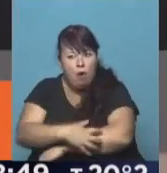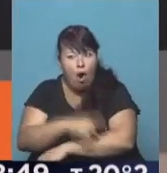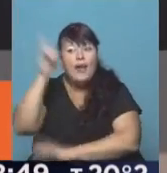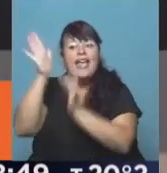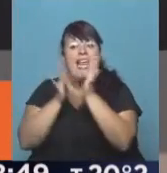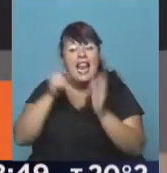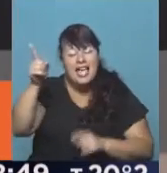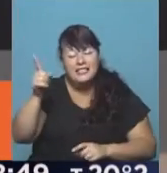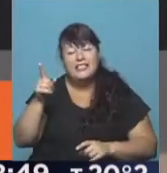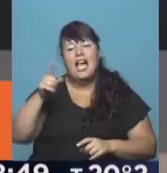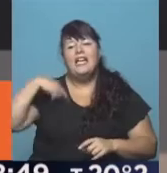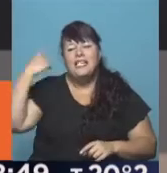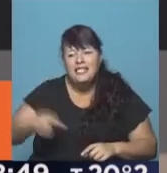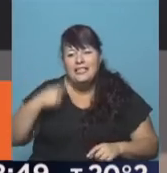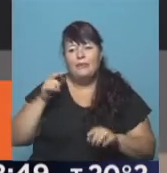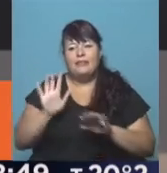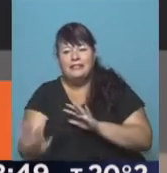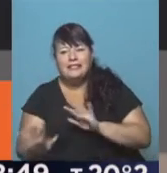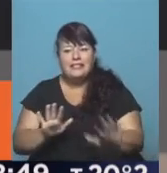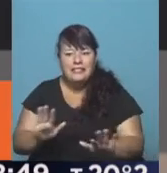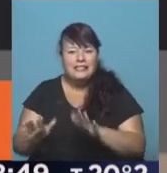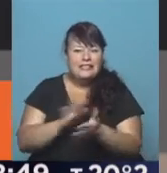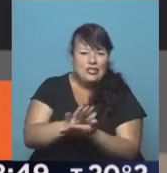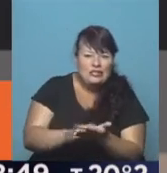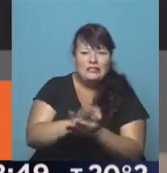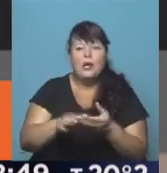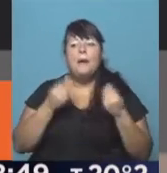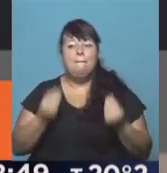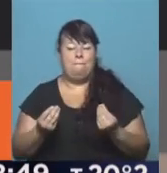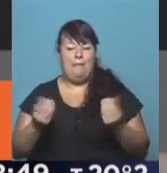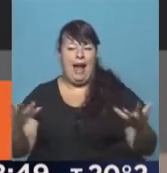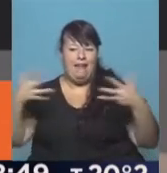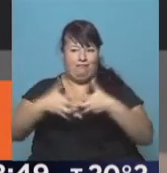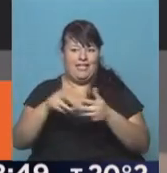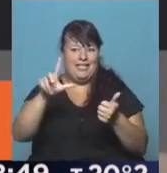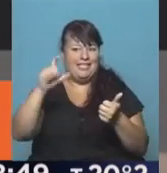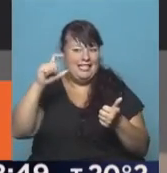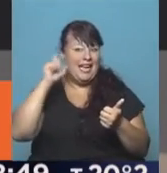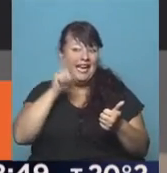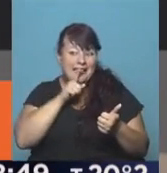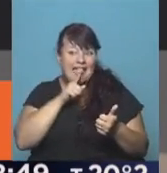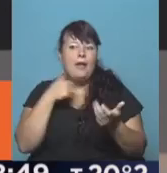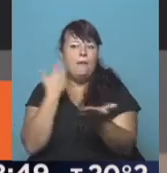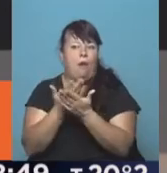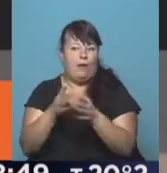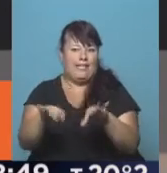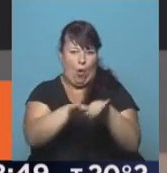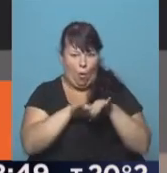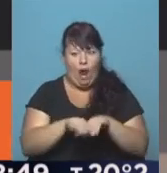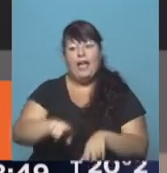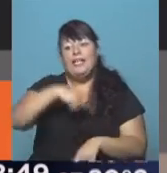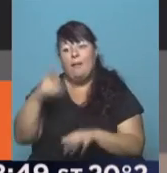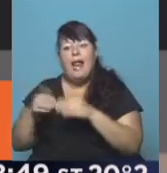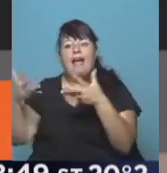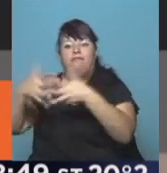iglesia digamos todo el tiempo tú te des tendiendo puentes primero para que se unificarán la cgt y llevaran un planteo común segundo para que